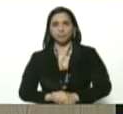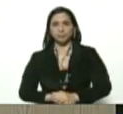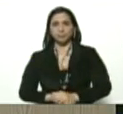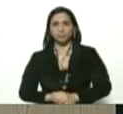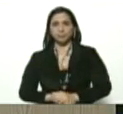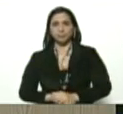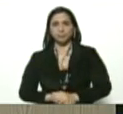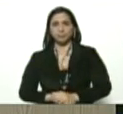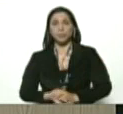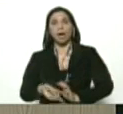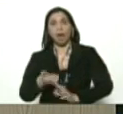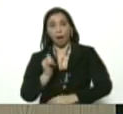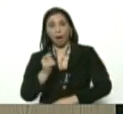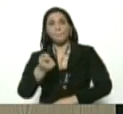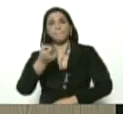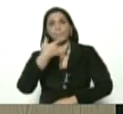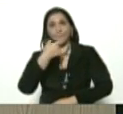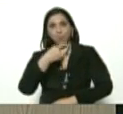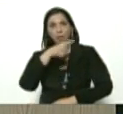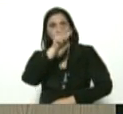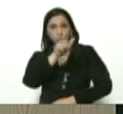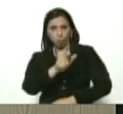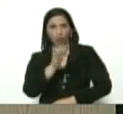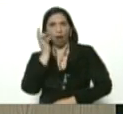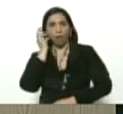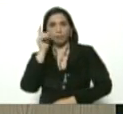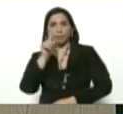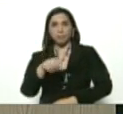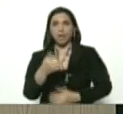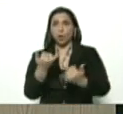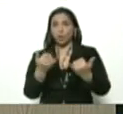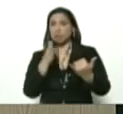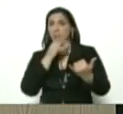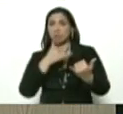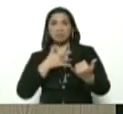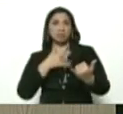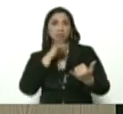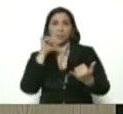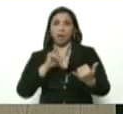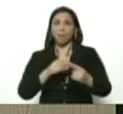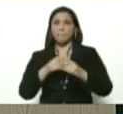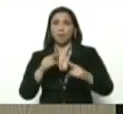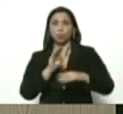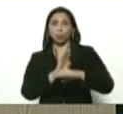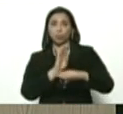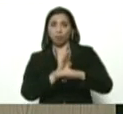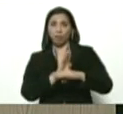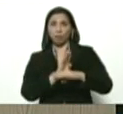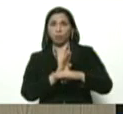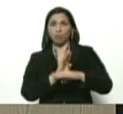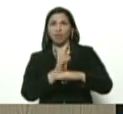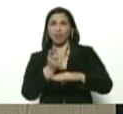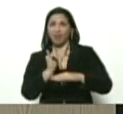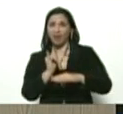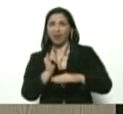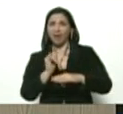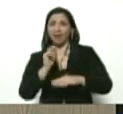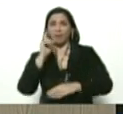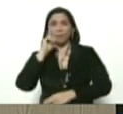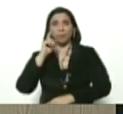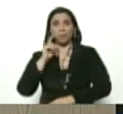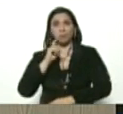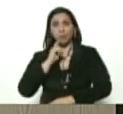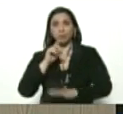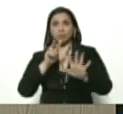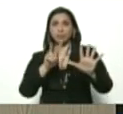está recibiendo tratamiento está actualmente asintomática y un elemento de cuidado es que presenta un embarazo de